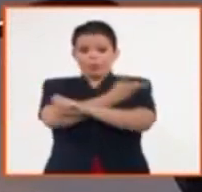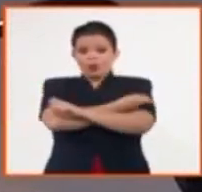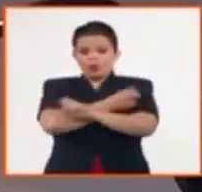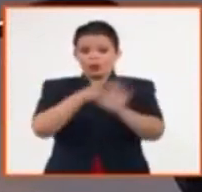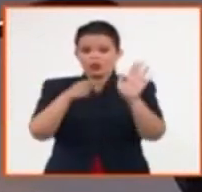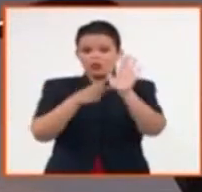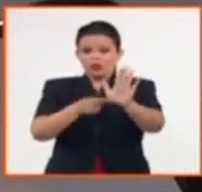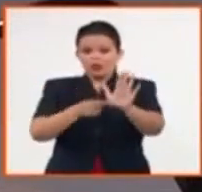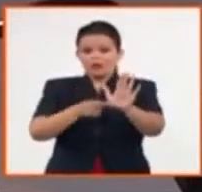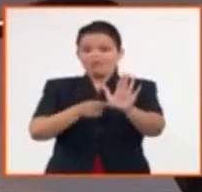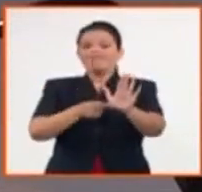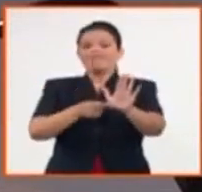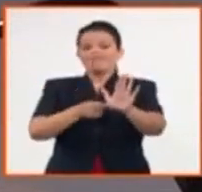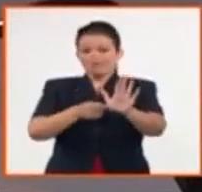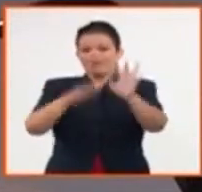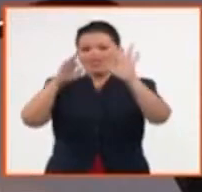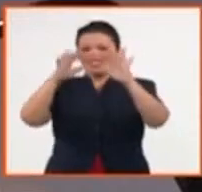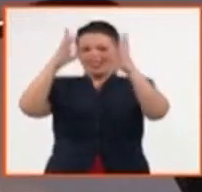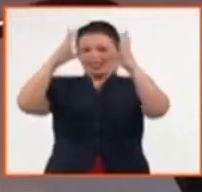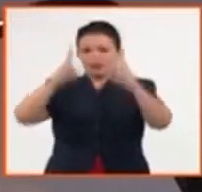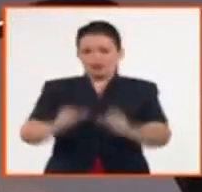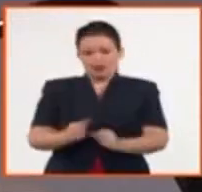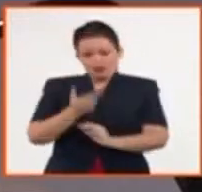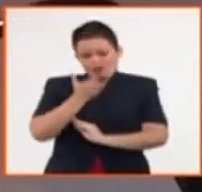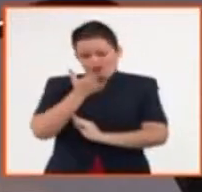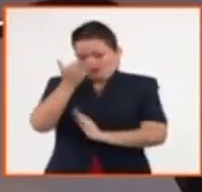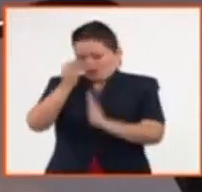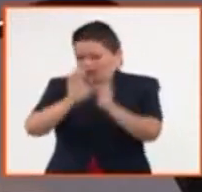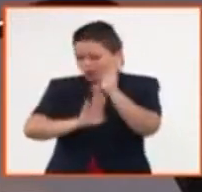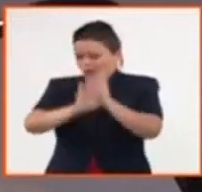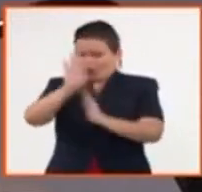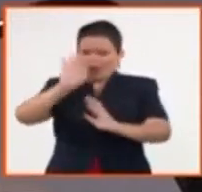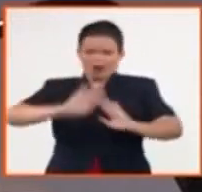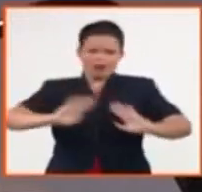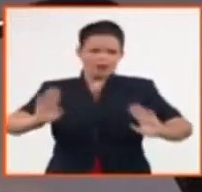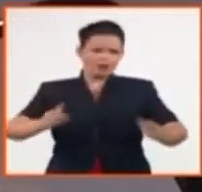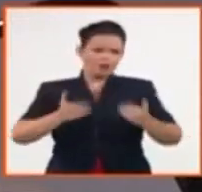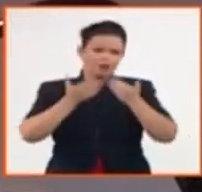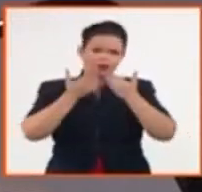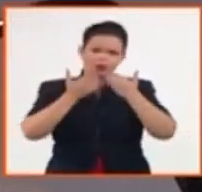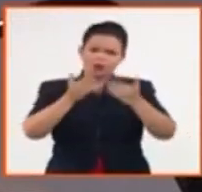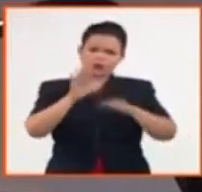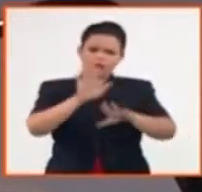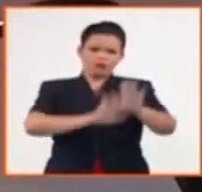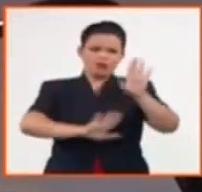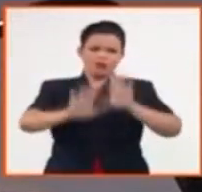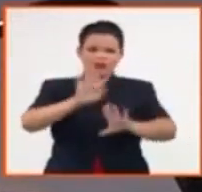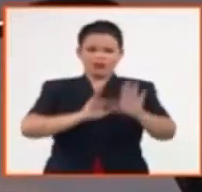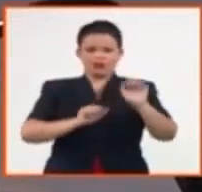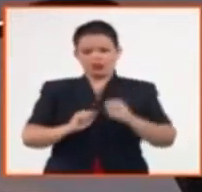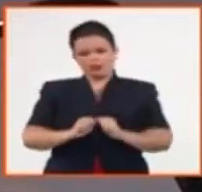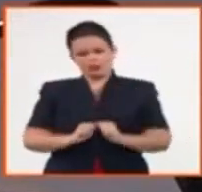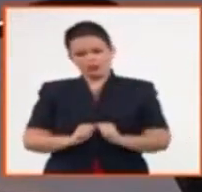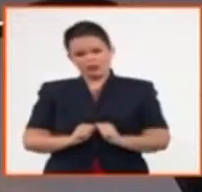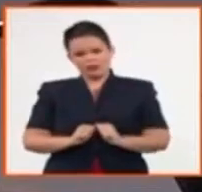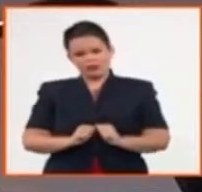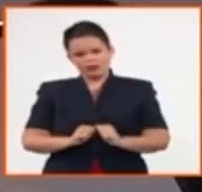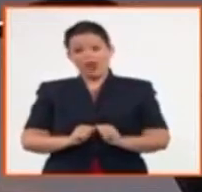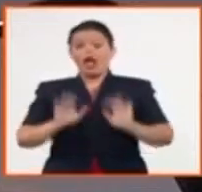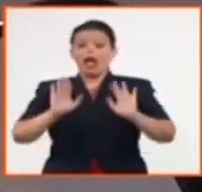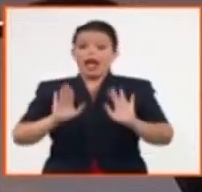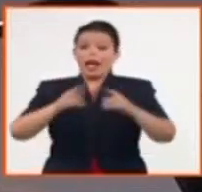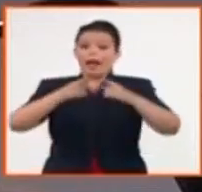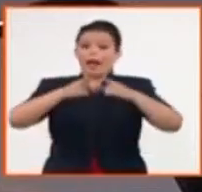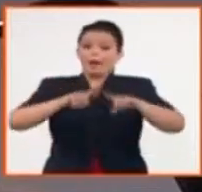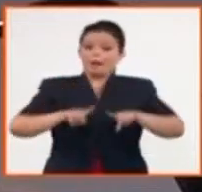de anticuerpos. Y en cuanto a los niños, incluso los más pequeñitos, de 3 a 11 años, únicamente el 1% fue el que no respondió. O